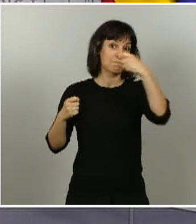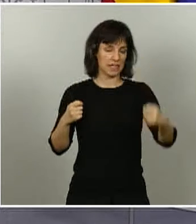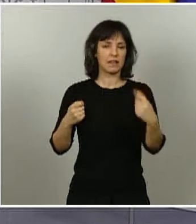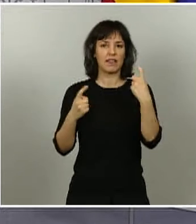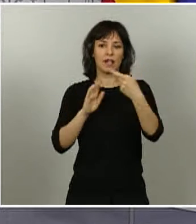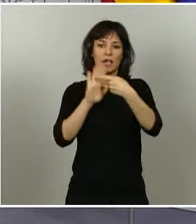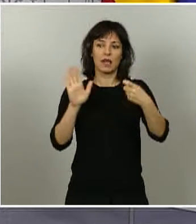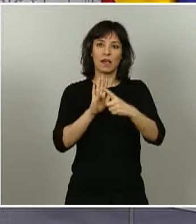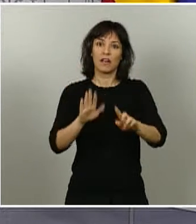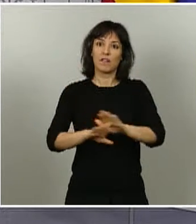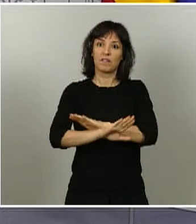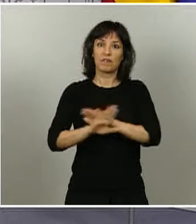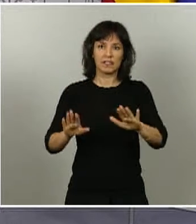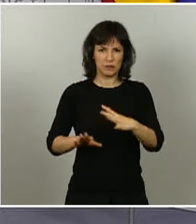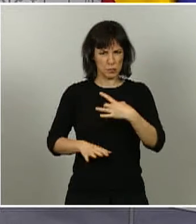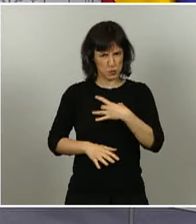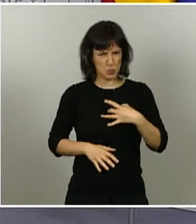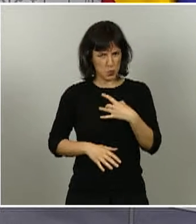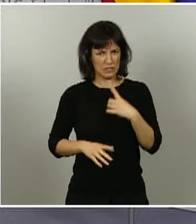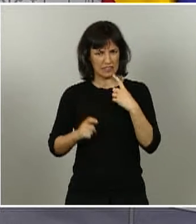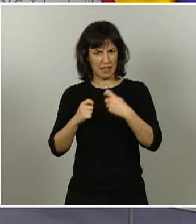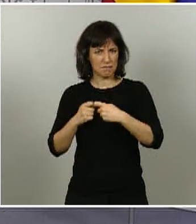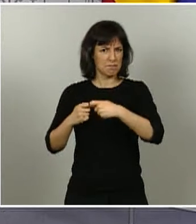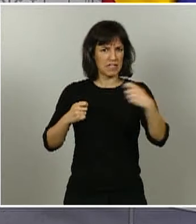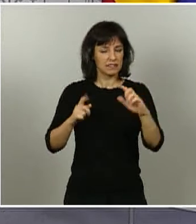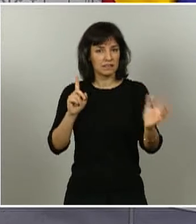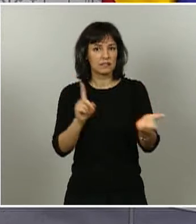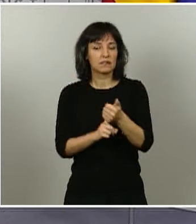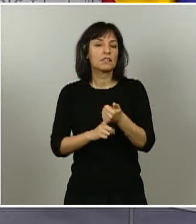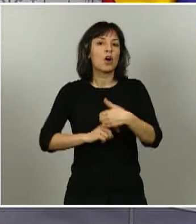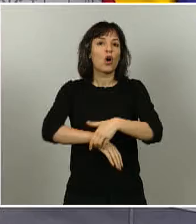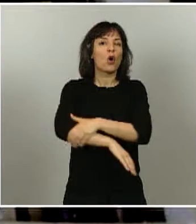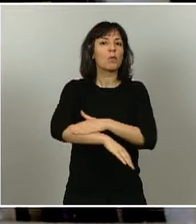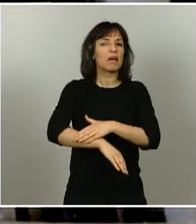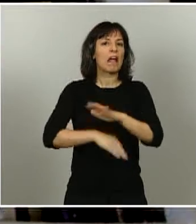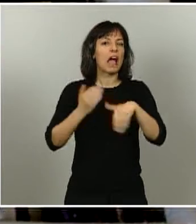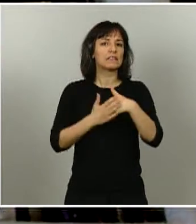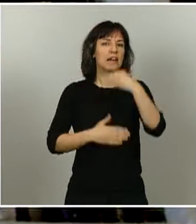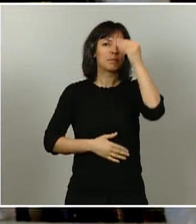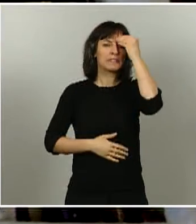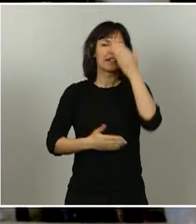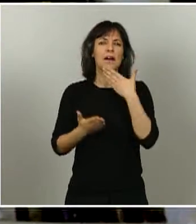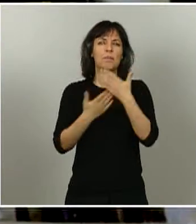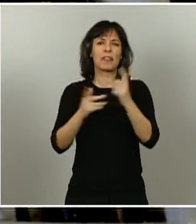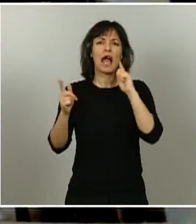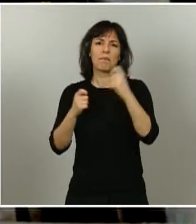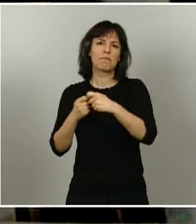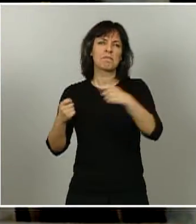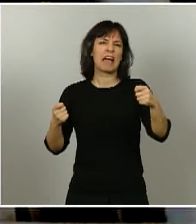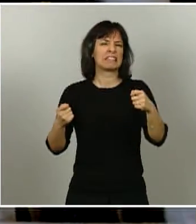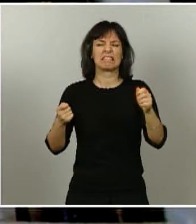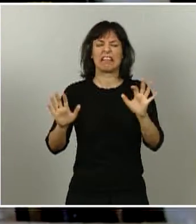se plantea pues, renunciar a plantearla en su momento y tratar de hacer una reforma rápida, urgente,